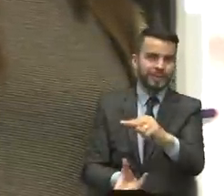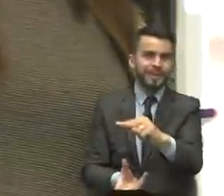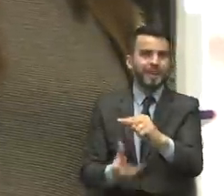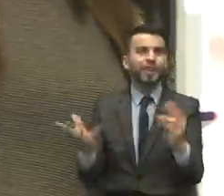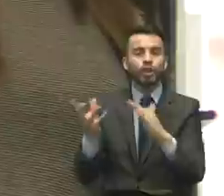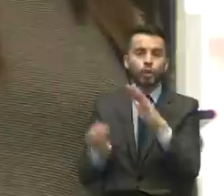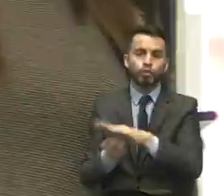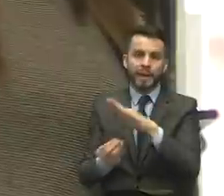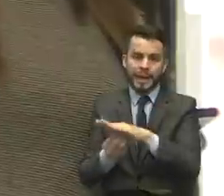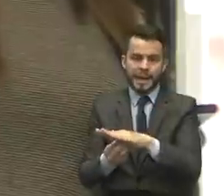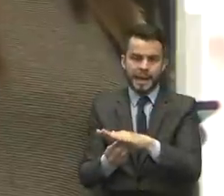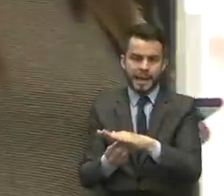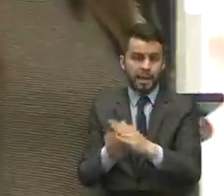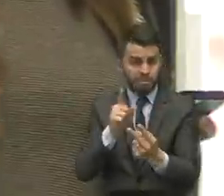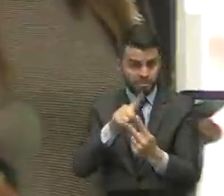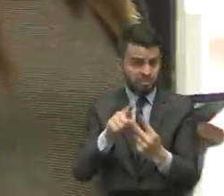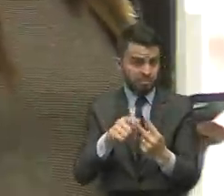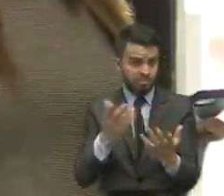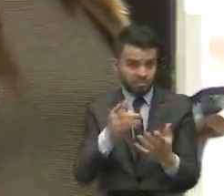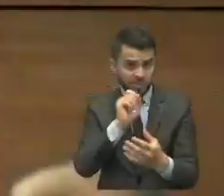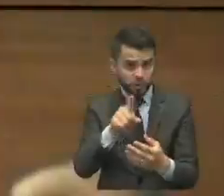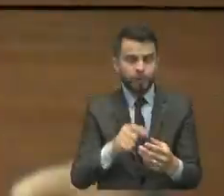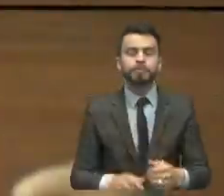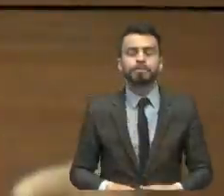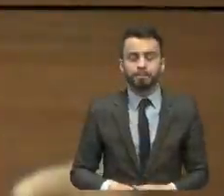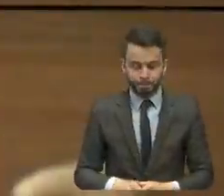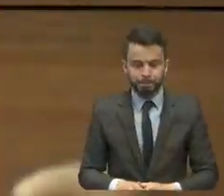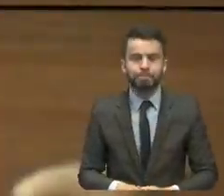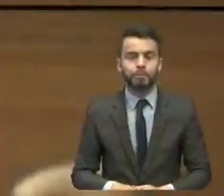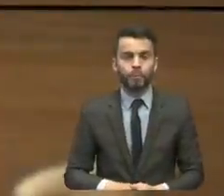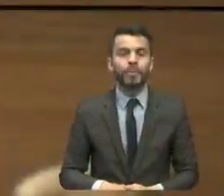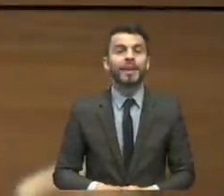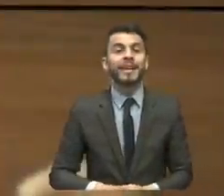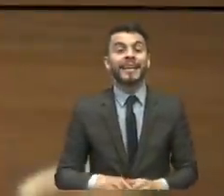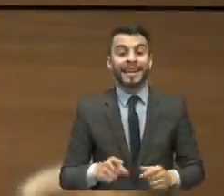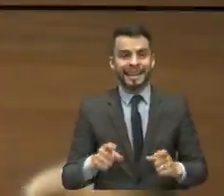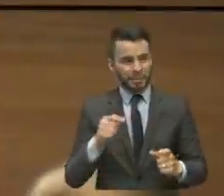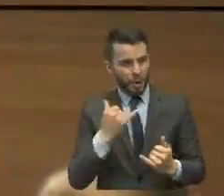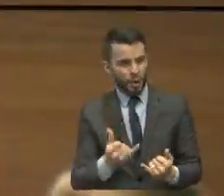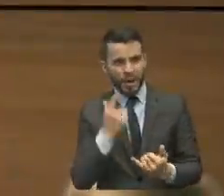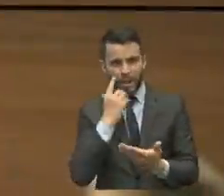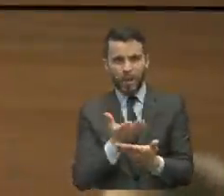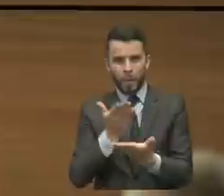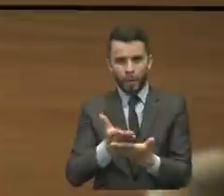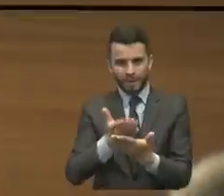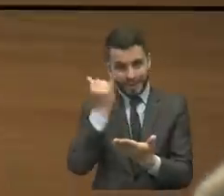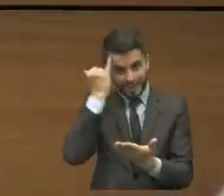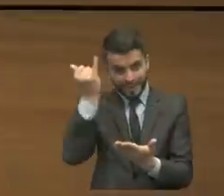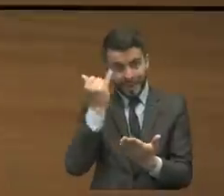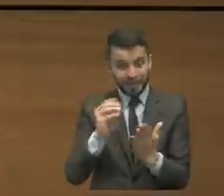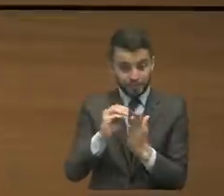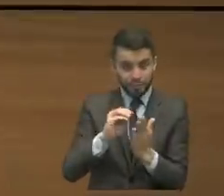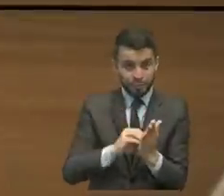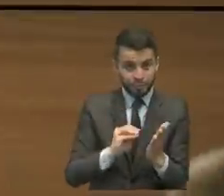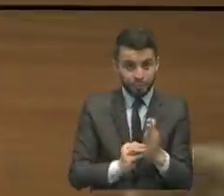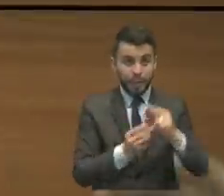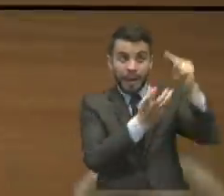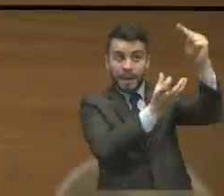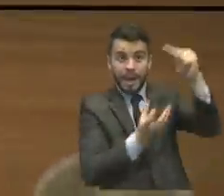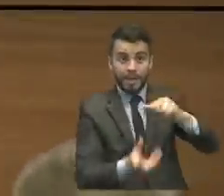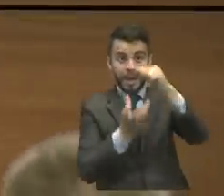de Usaquén. Sí. En la propuesta de diseño conceptual que estamos presentando hoy, el corredor verde séptima incorpora